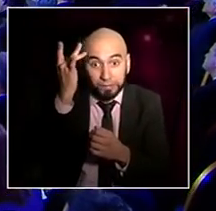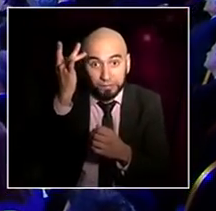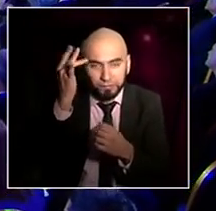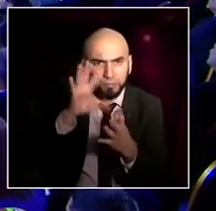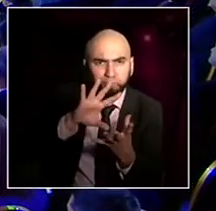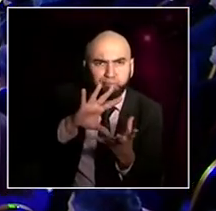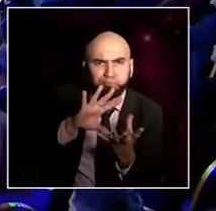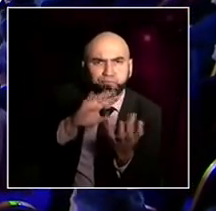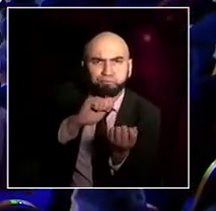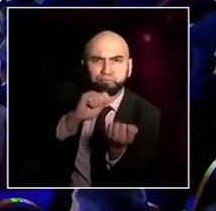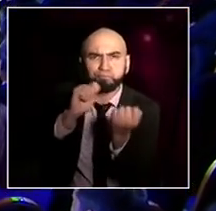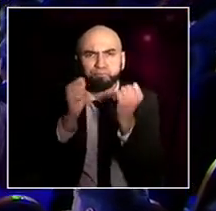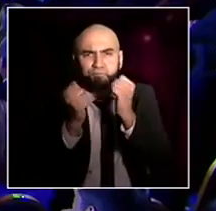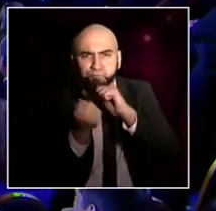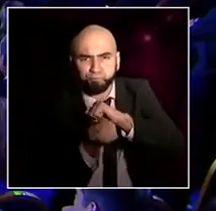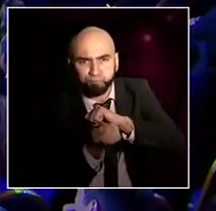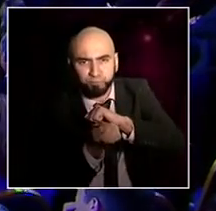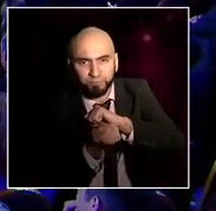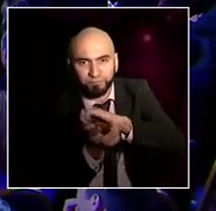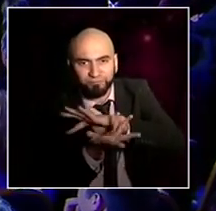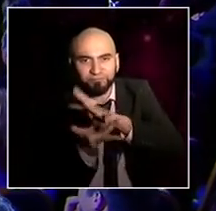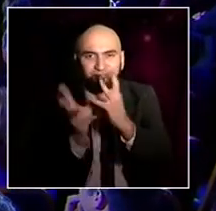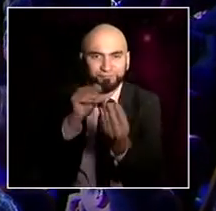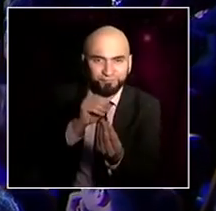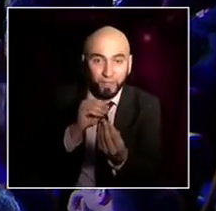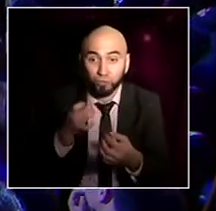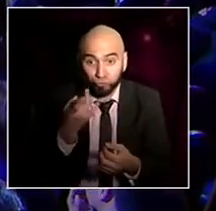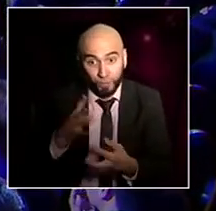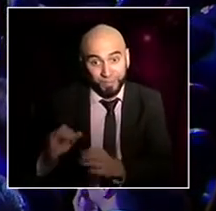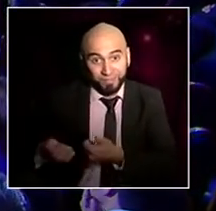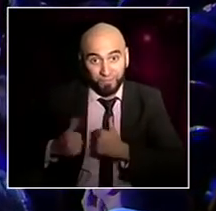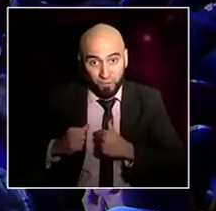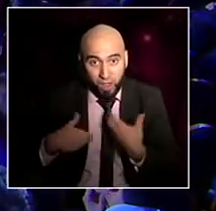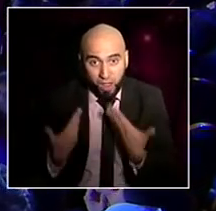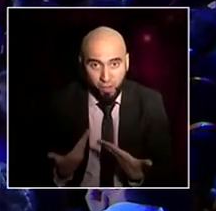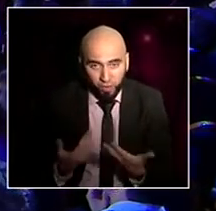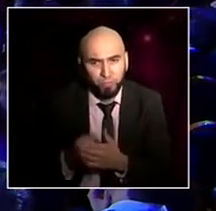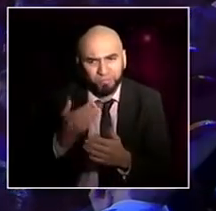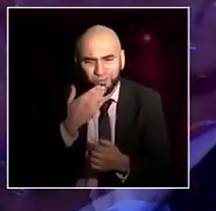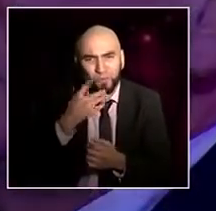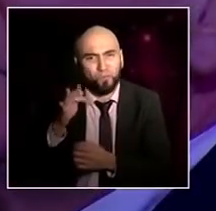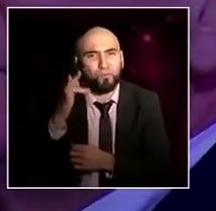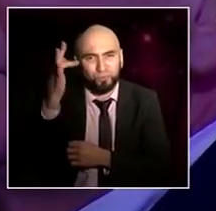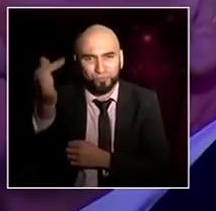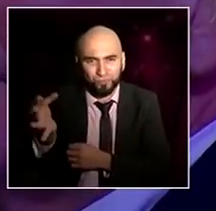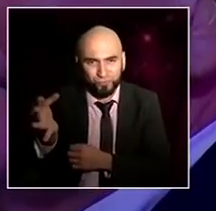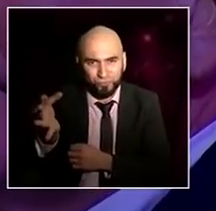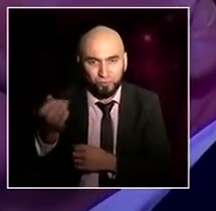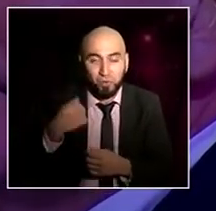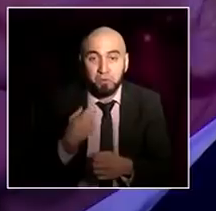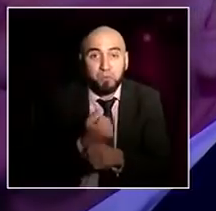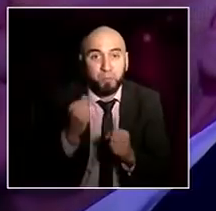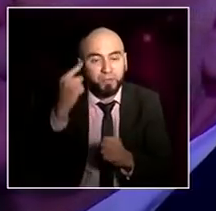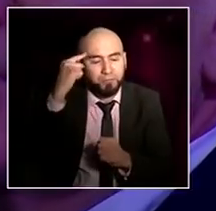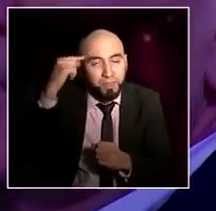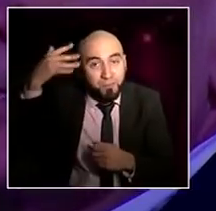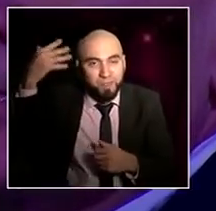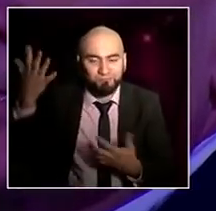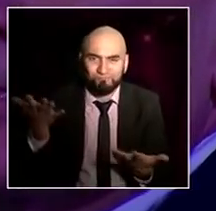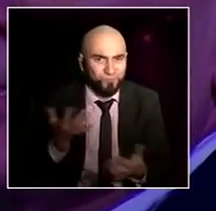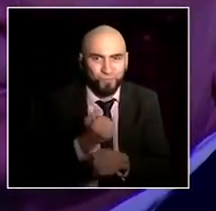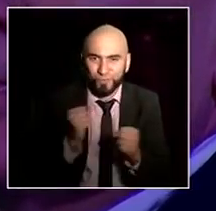y nuestras innovaciones para abordar no solo los desafíos de ahora, pero los desafíos que nos vamos a enfrentar en el futuro que no podemos imaginar. Y para hacer